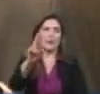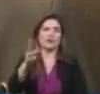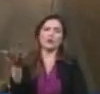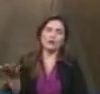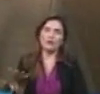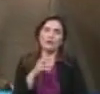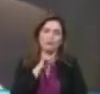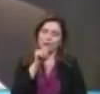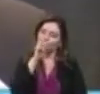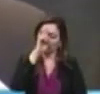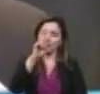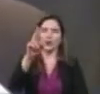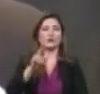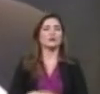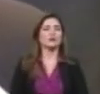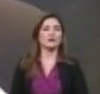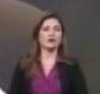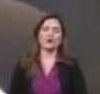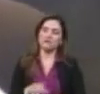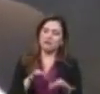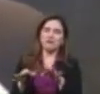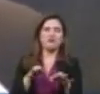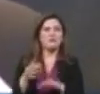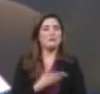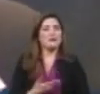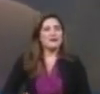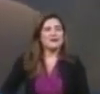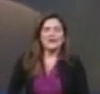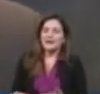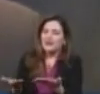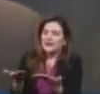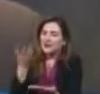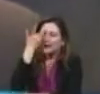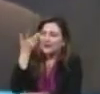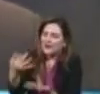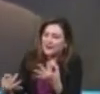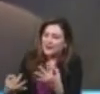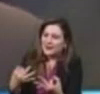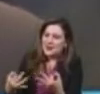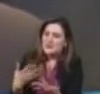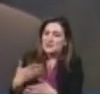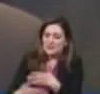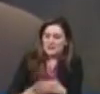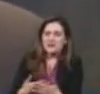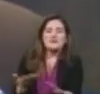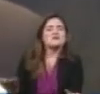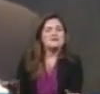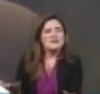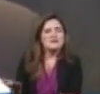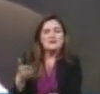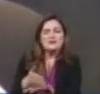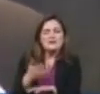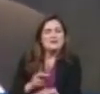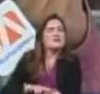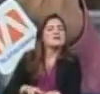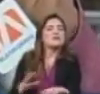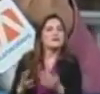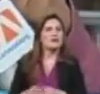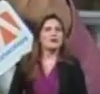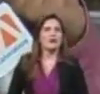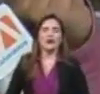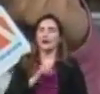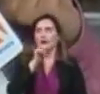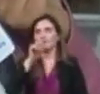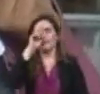los legisladores. Hay que pedirle una explicación a la presidenta de la Asamblea en cuanto a los procedimientos para la suspensión de una sesión. Es una